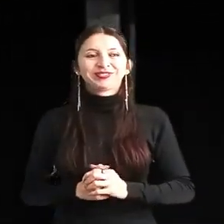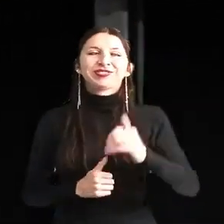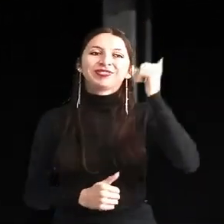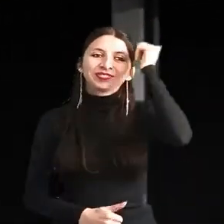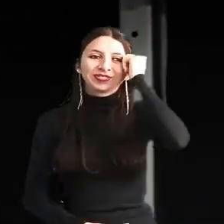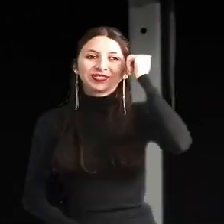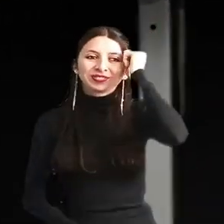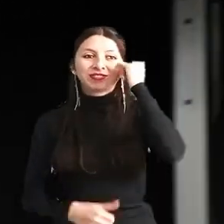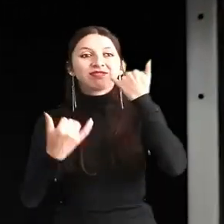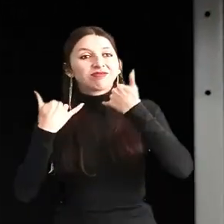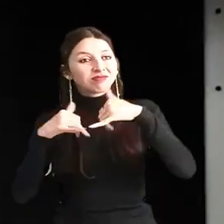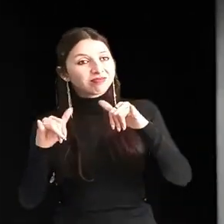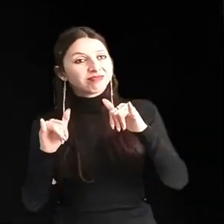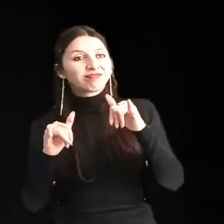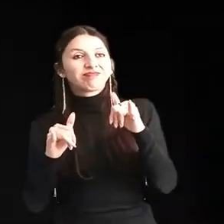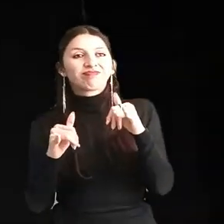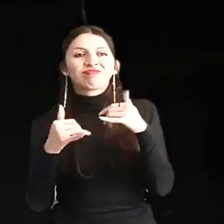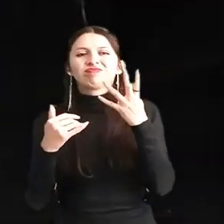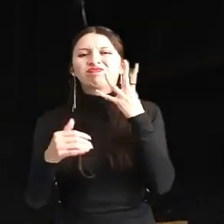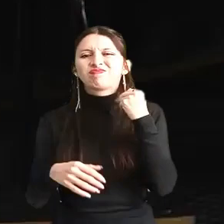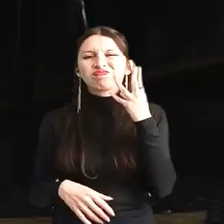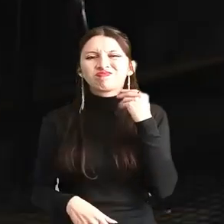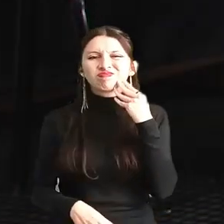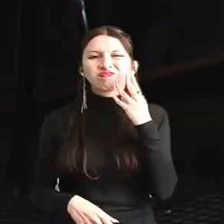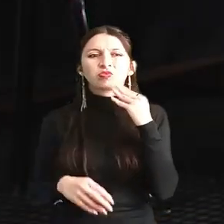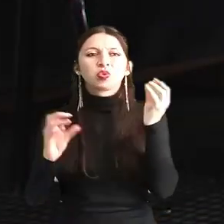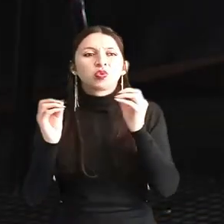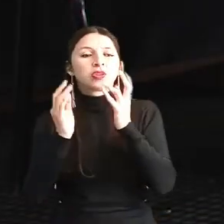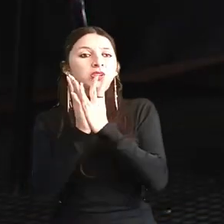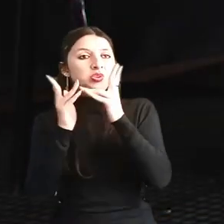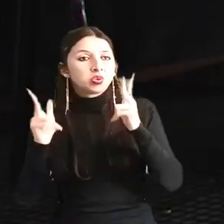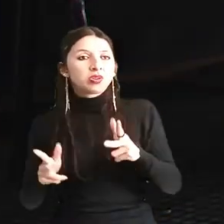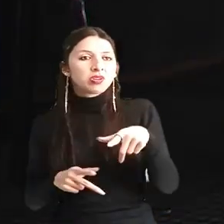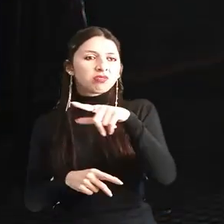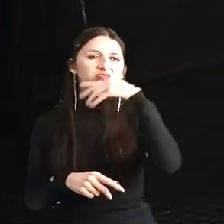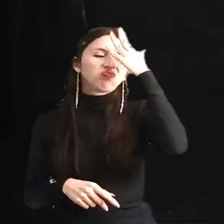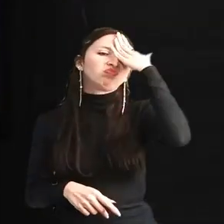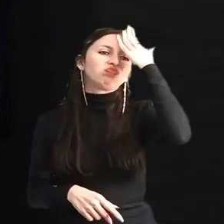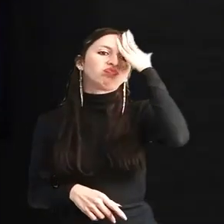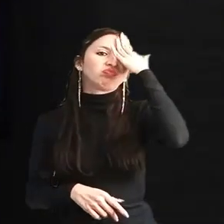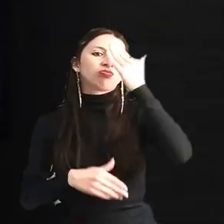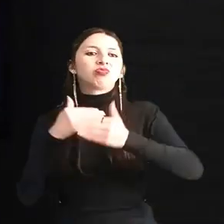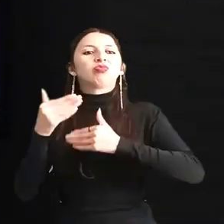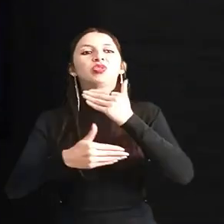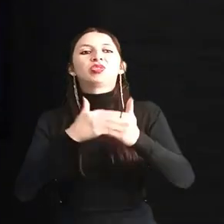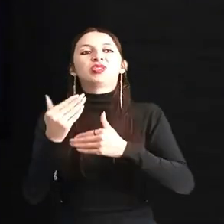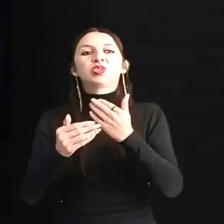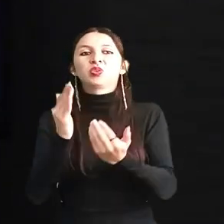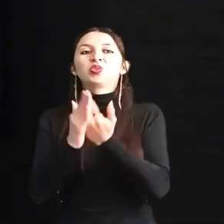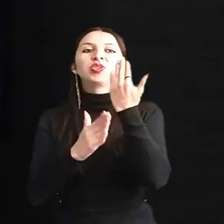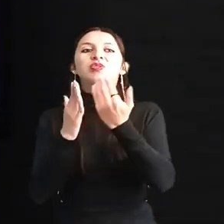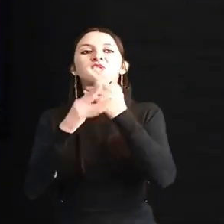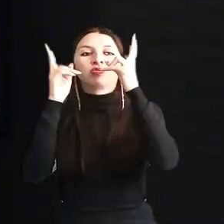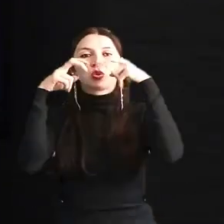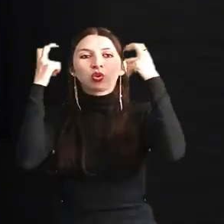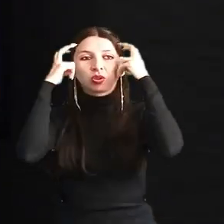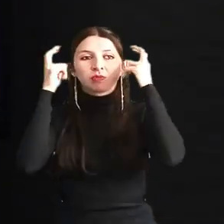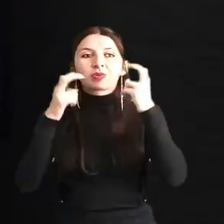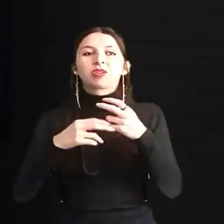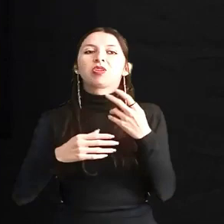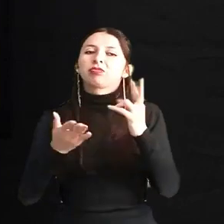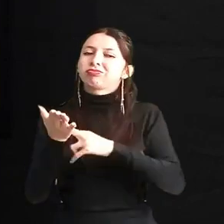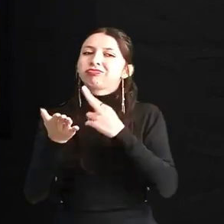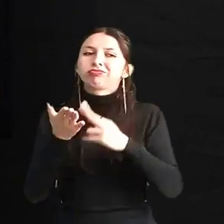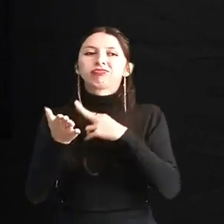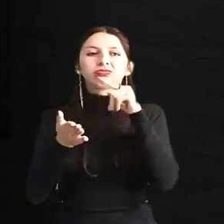los docentes que ya están formados como los estudiantes que están en ese proceso de formación y que están generando nuevo conocimiento a que